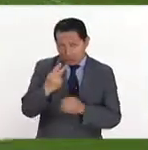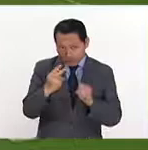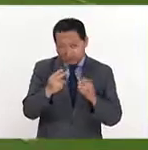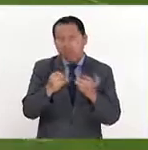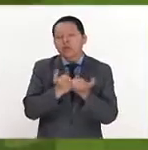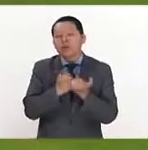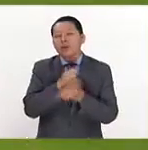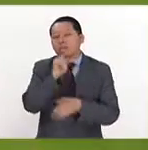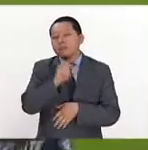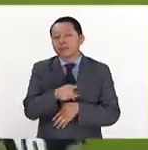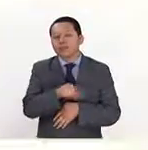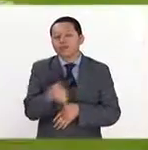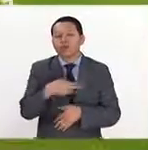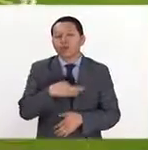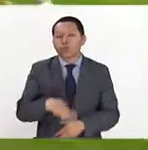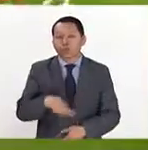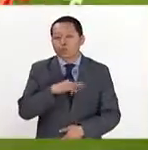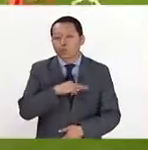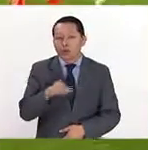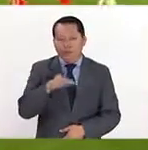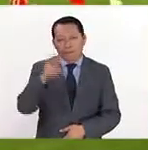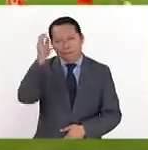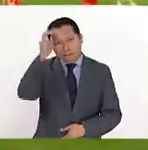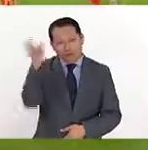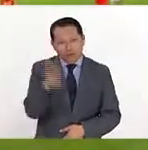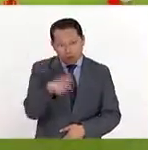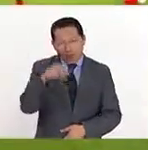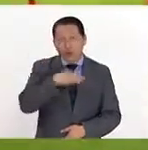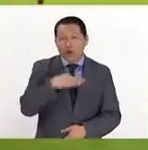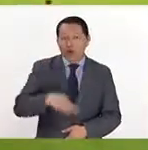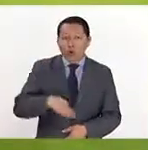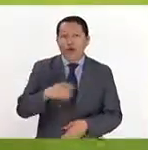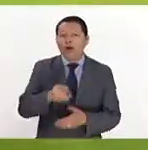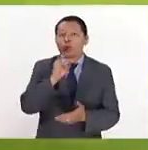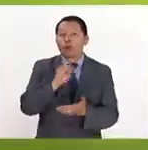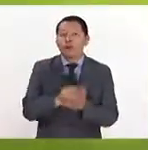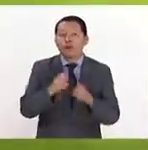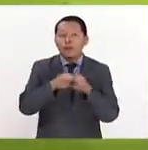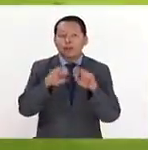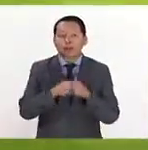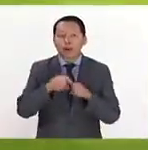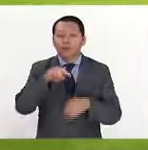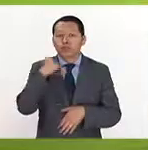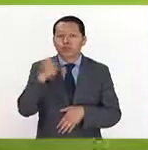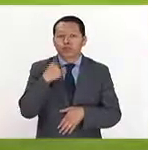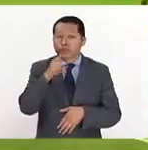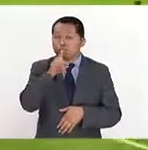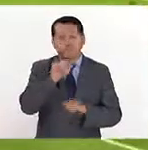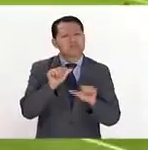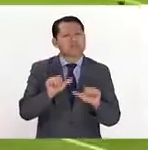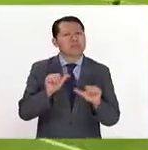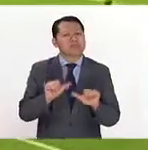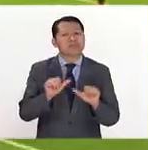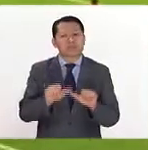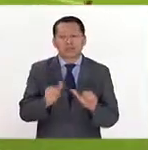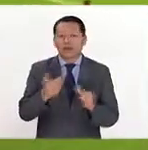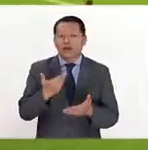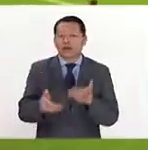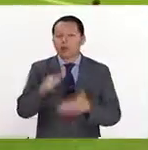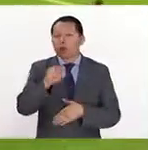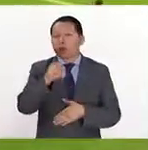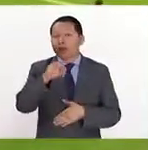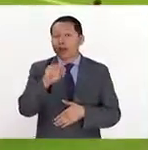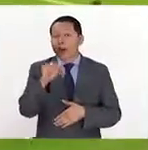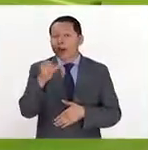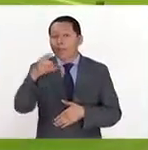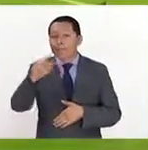otro encuentro. Toluca en contra de Pachuca. Toluca, único equipo que no perdía en toda la temporada. Aquí está Mónica Ocampo,